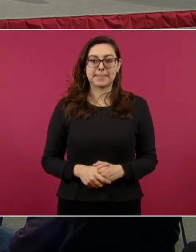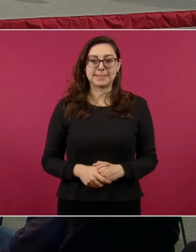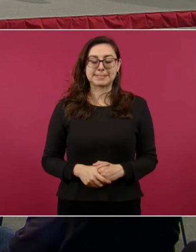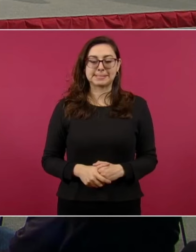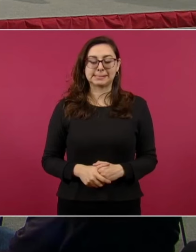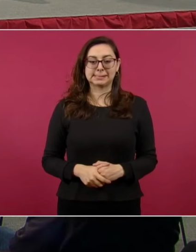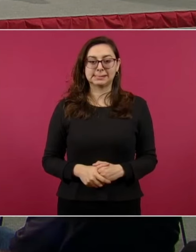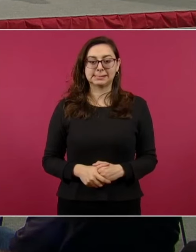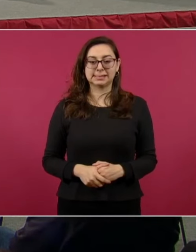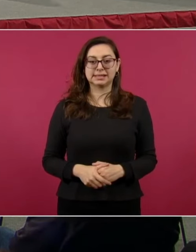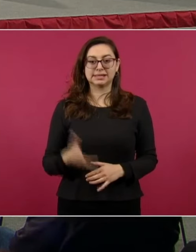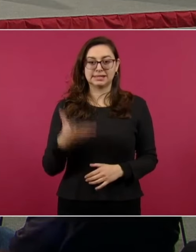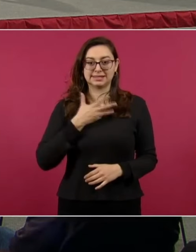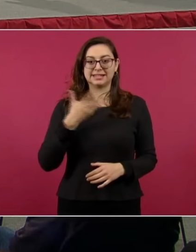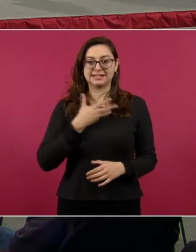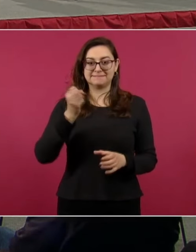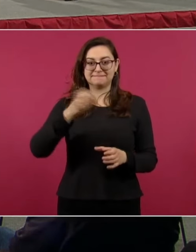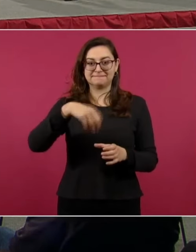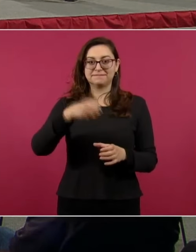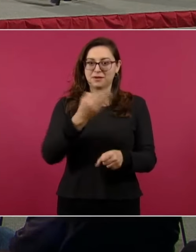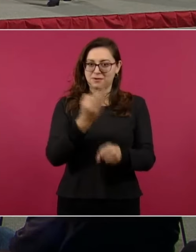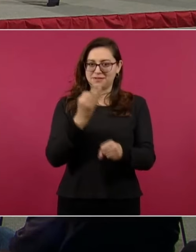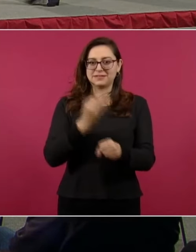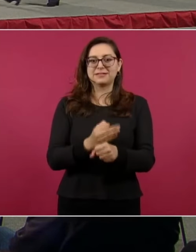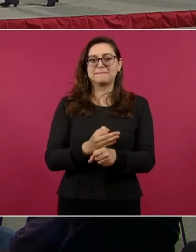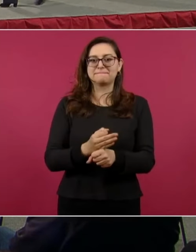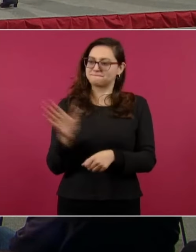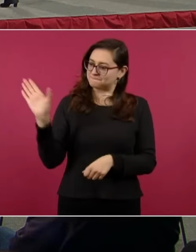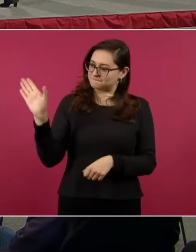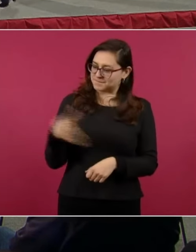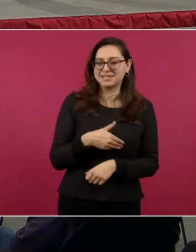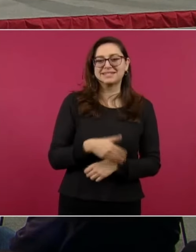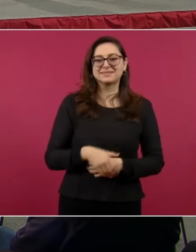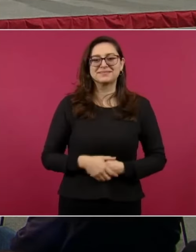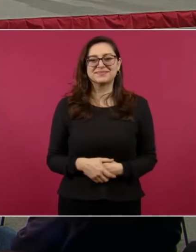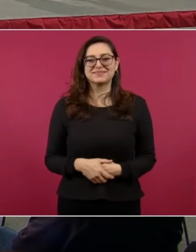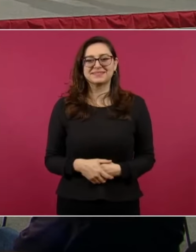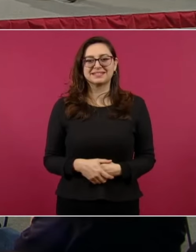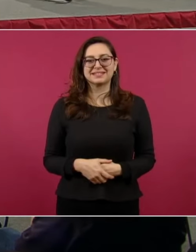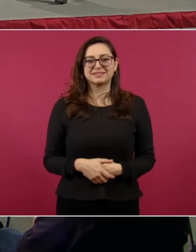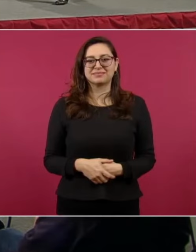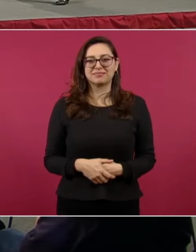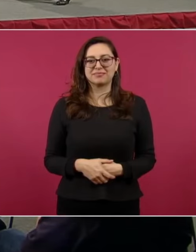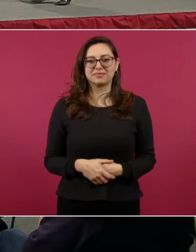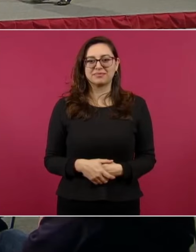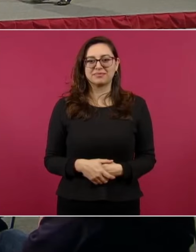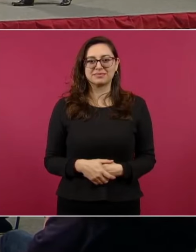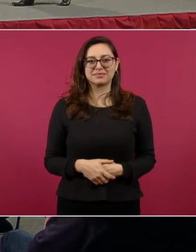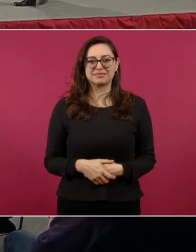alcancía, sí. La alcancía, a ver, de una vez. Ven por acá. Aunque el...